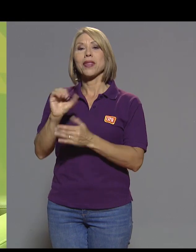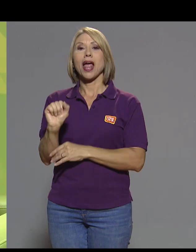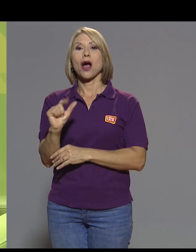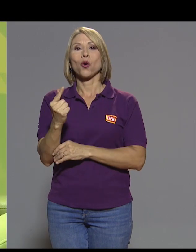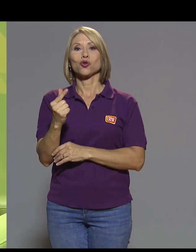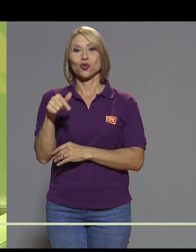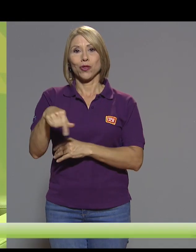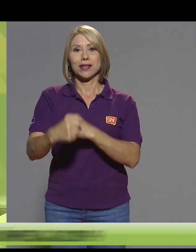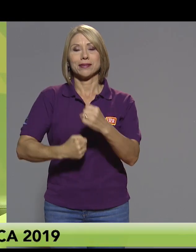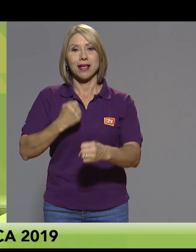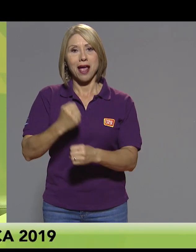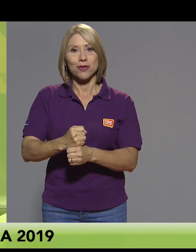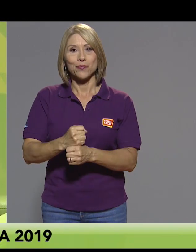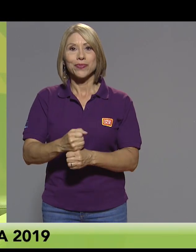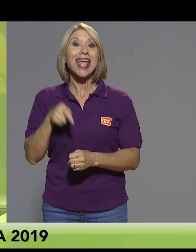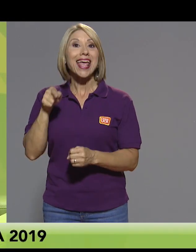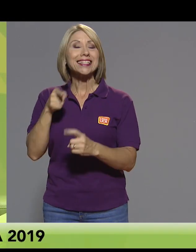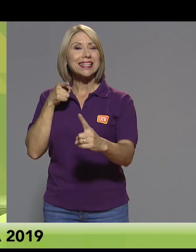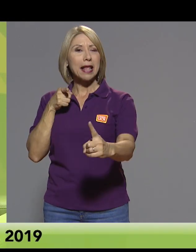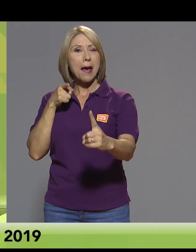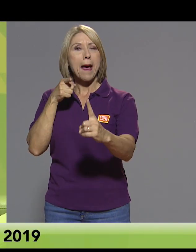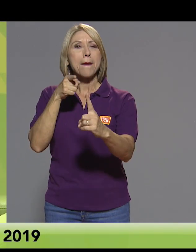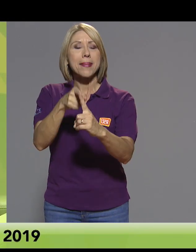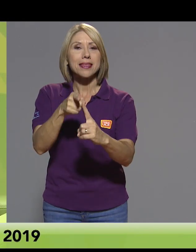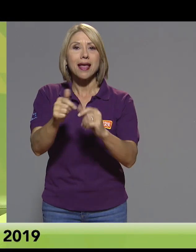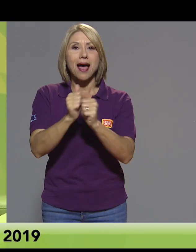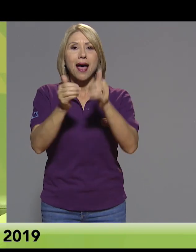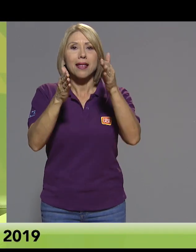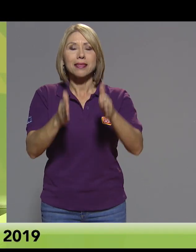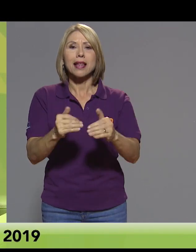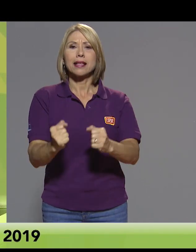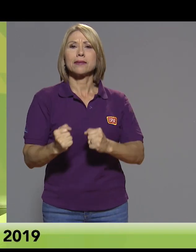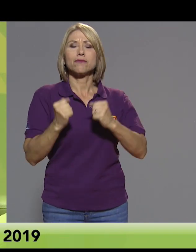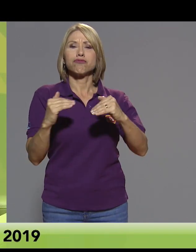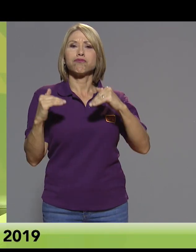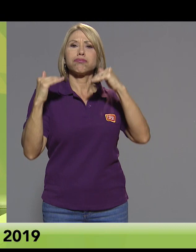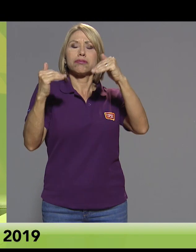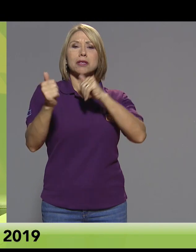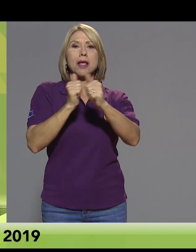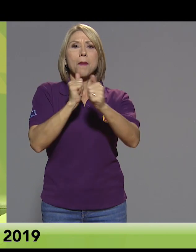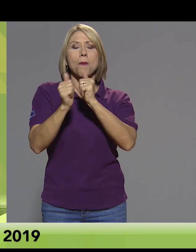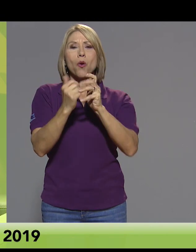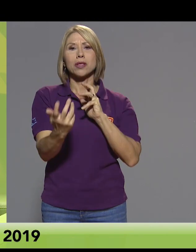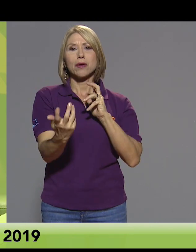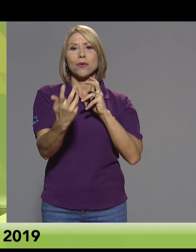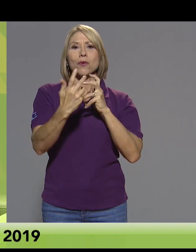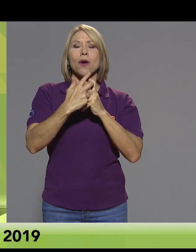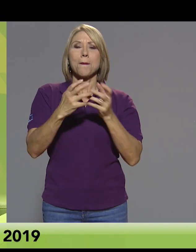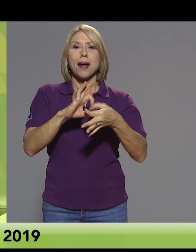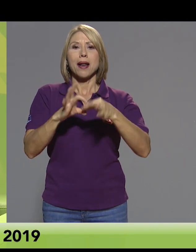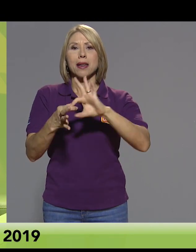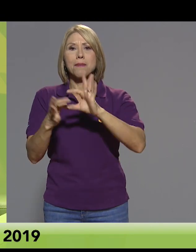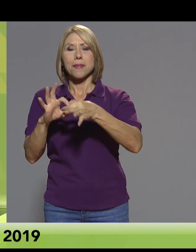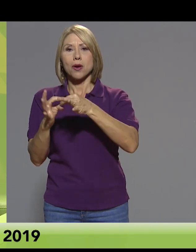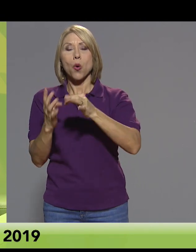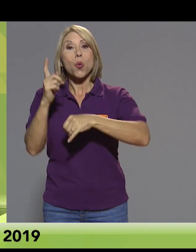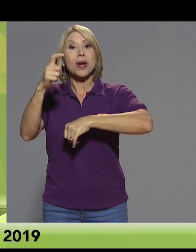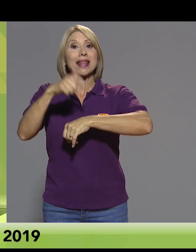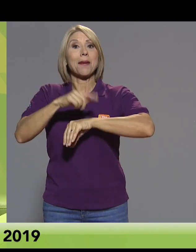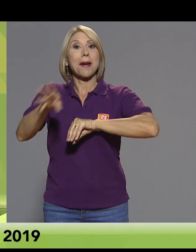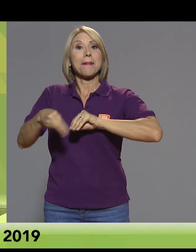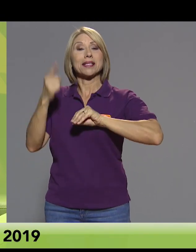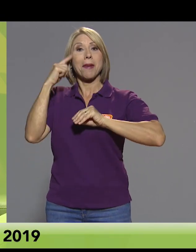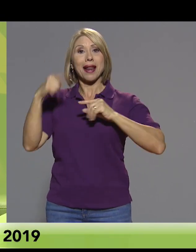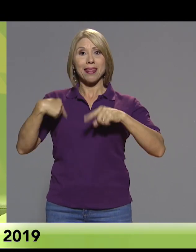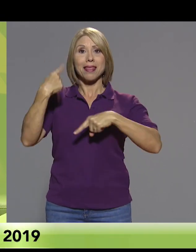verdad como la meta inmediata de los atletas de alto rendimiento del deporte paralímpico y que es una etapa más